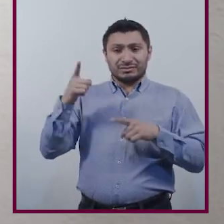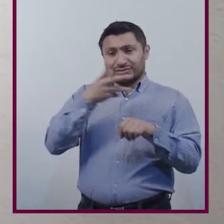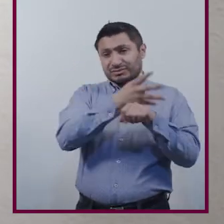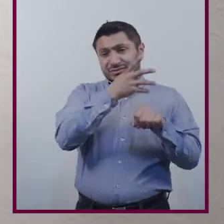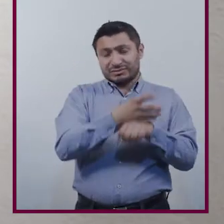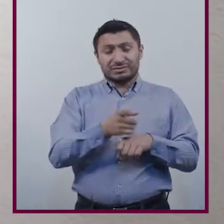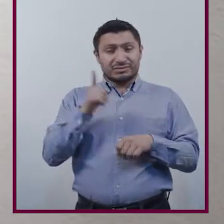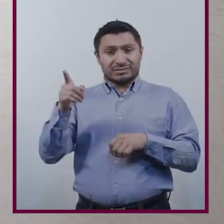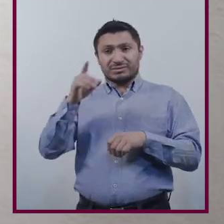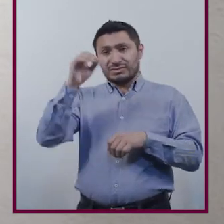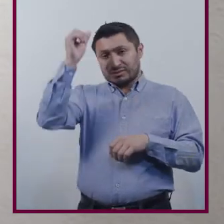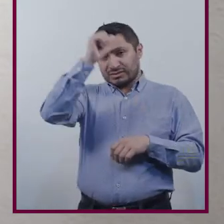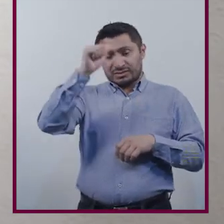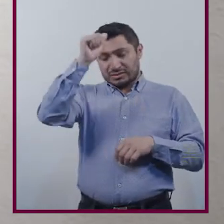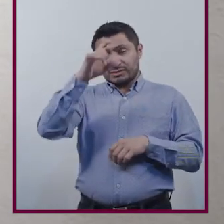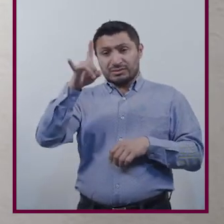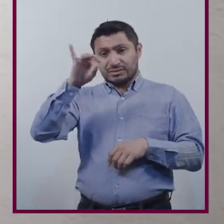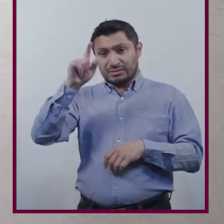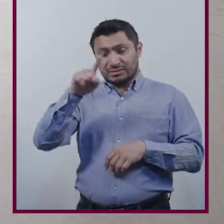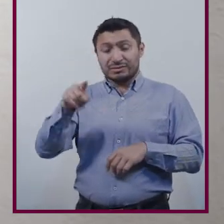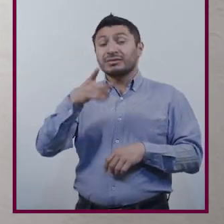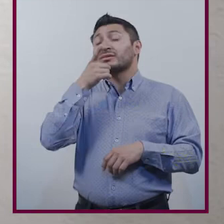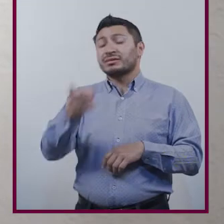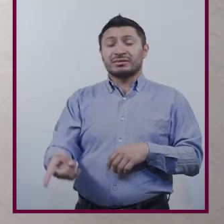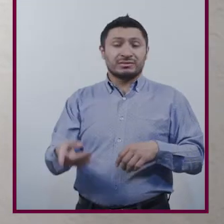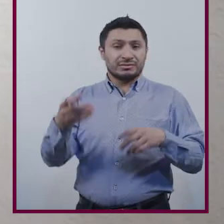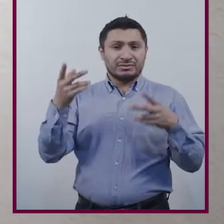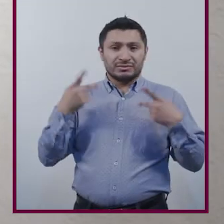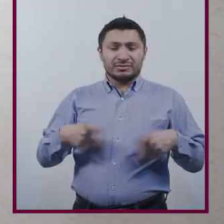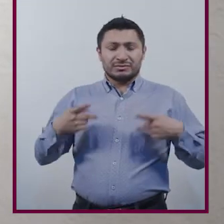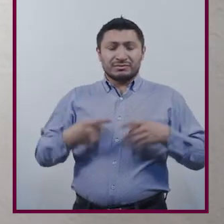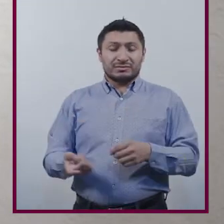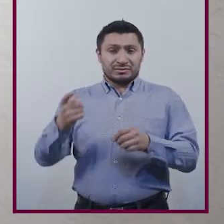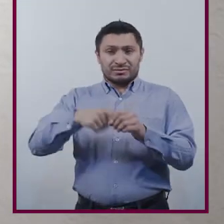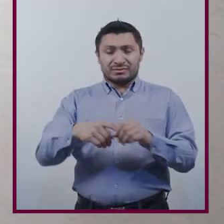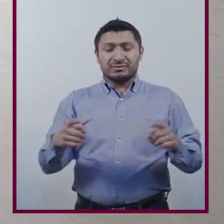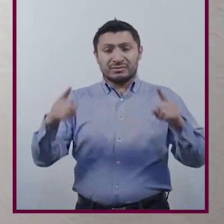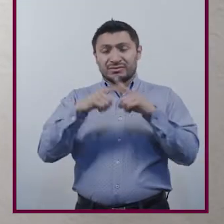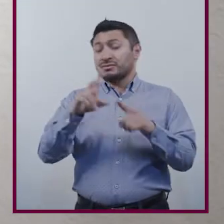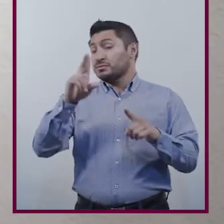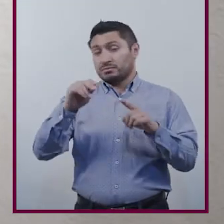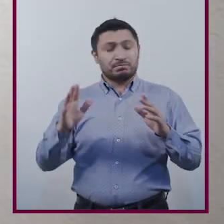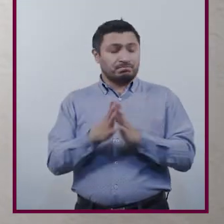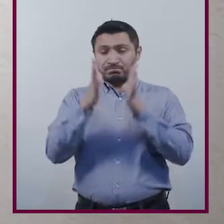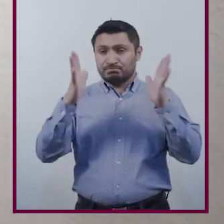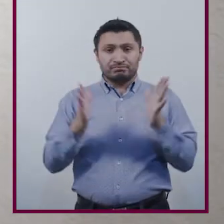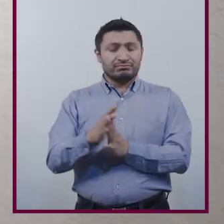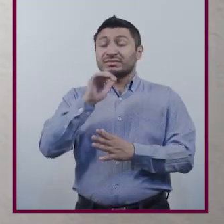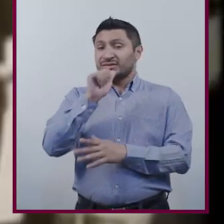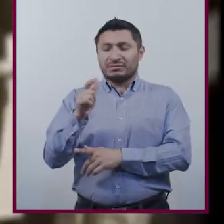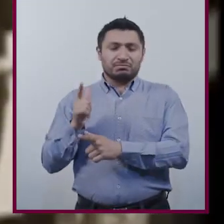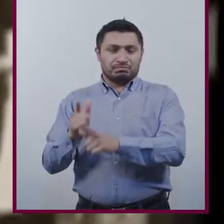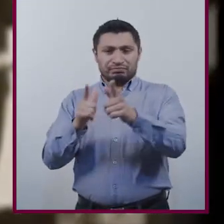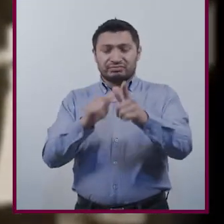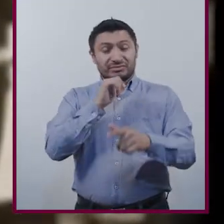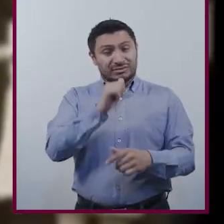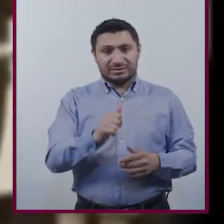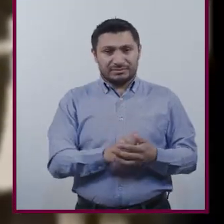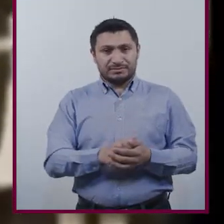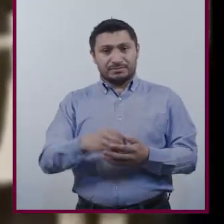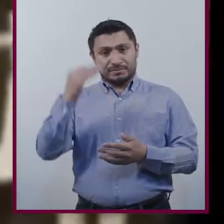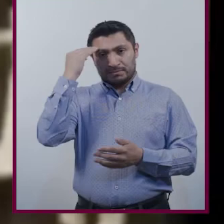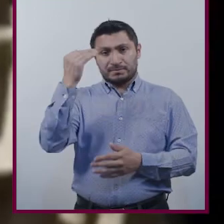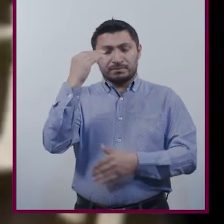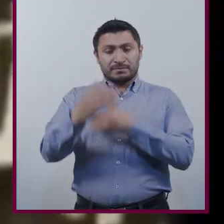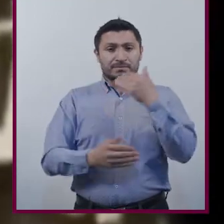obispo Díaz, ordenó que los miembros de la estructura eclesiástica no participaran en ninguna acción armada. Con el